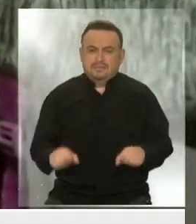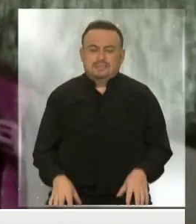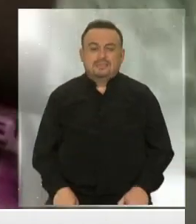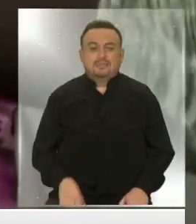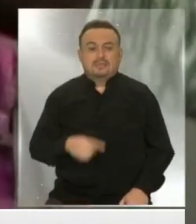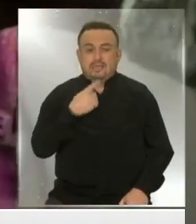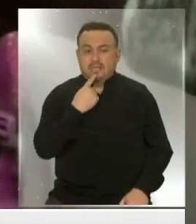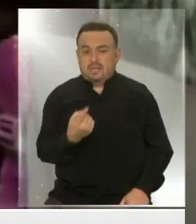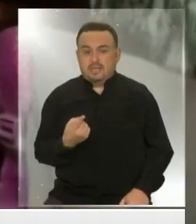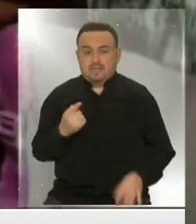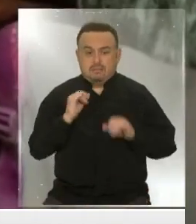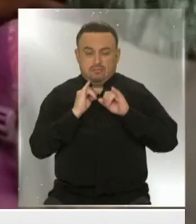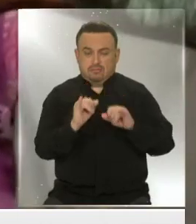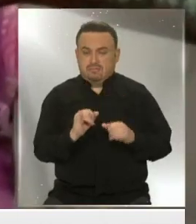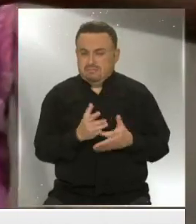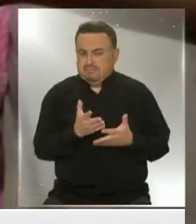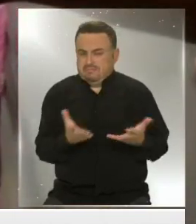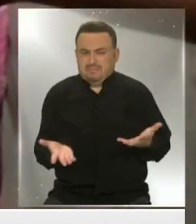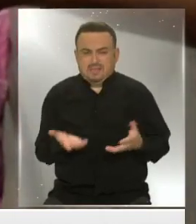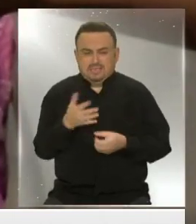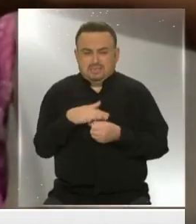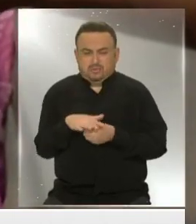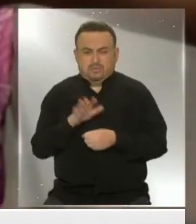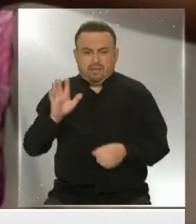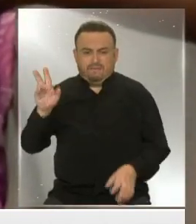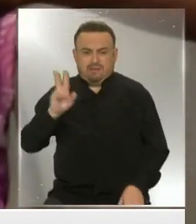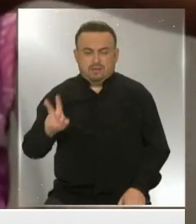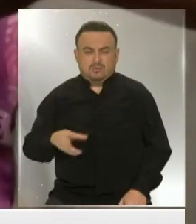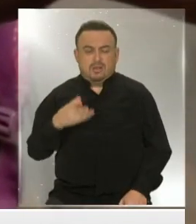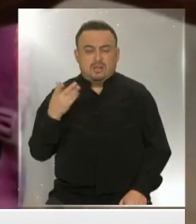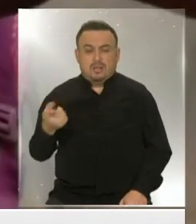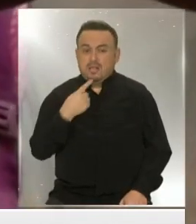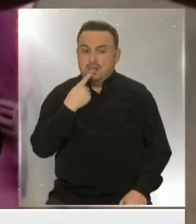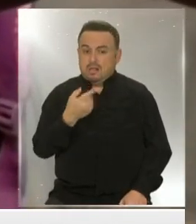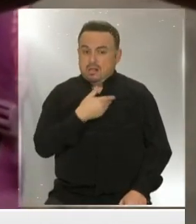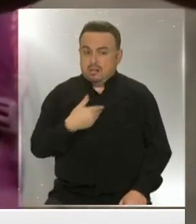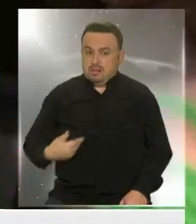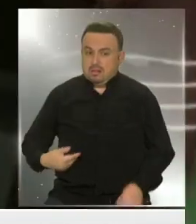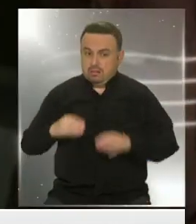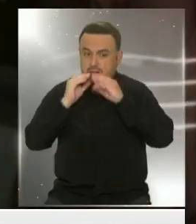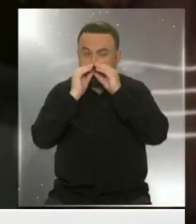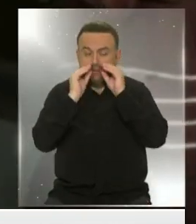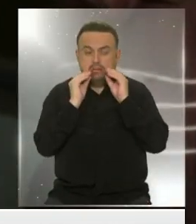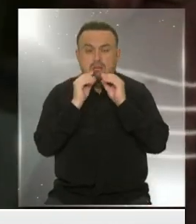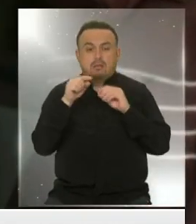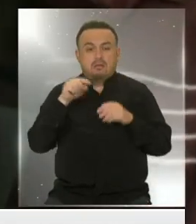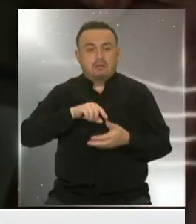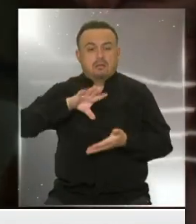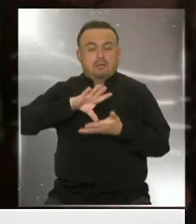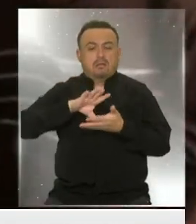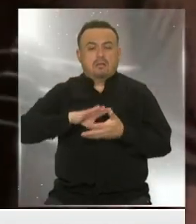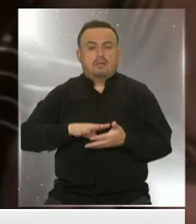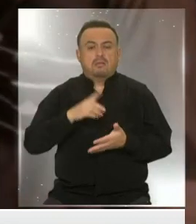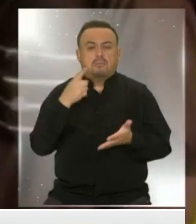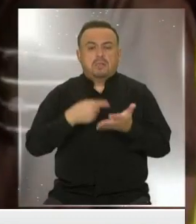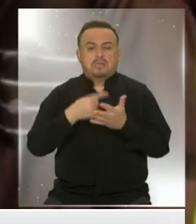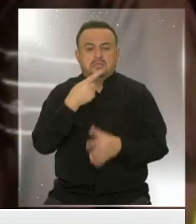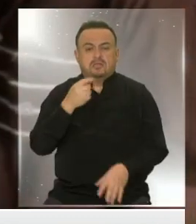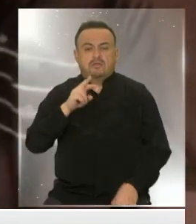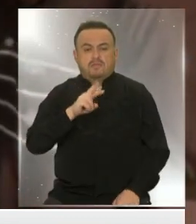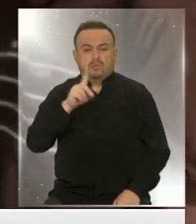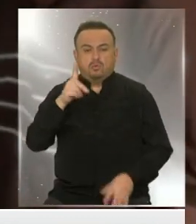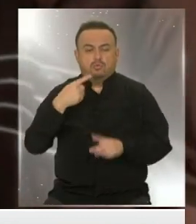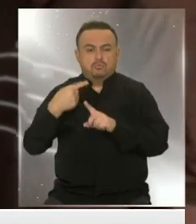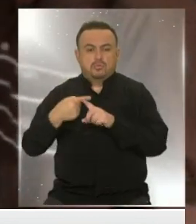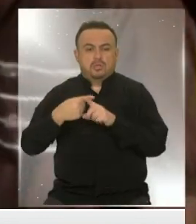cifras que dicen que son absurdas en cuanto a la situación de venezuela según el gobierno de nicolás maduro el país reporta 1.121